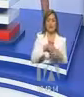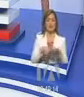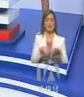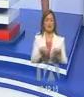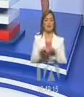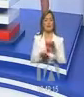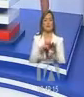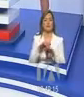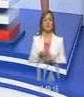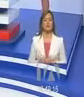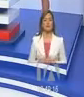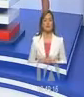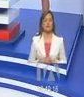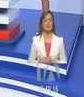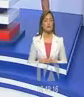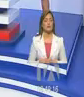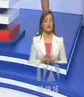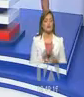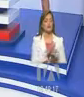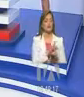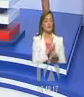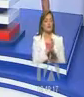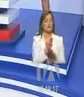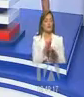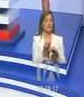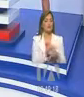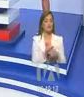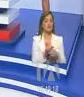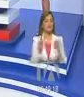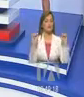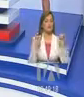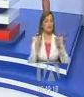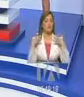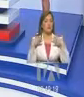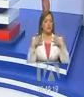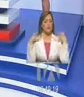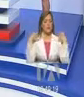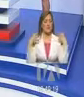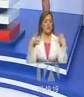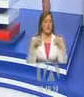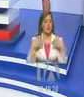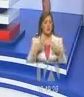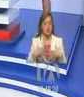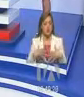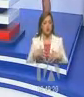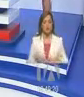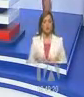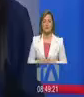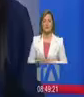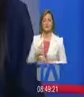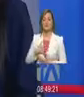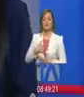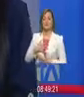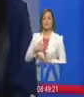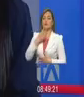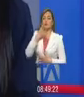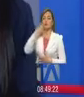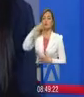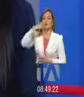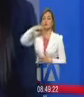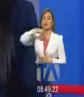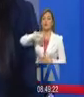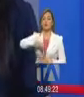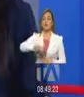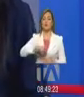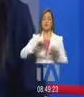¿Quizás hay algún tipo de ejercicio puntual que las personas puedan realizar para relajarse? Bueno, sin duda la respiración profunda es